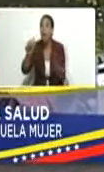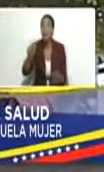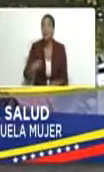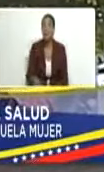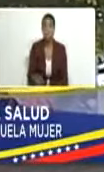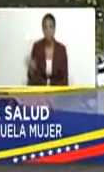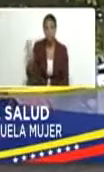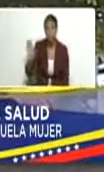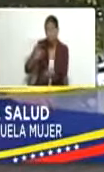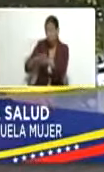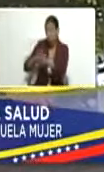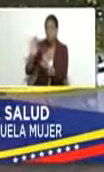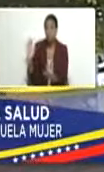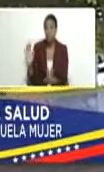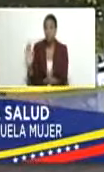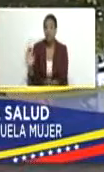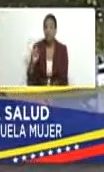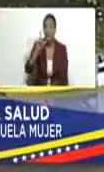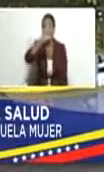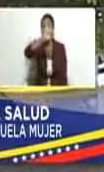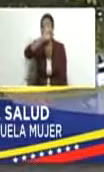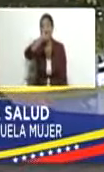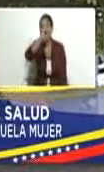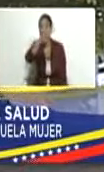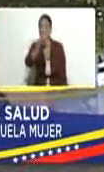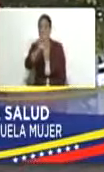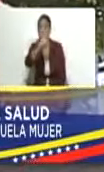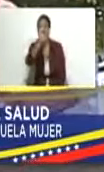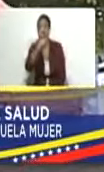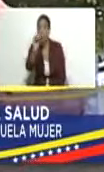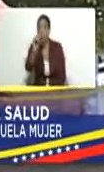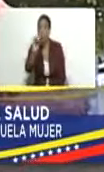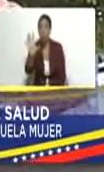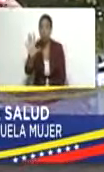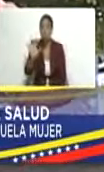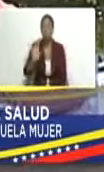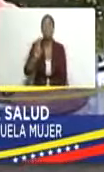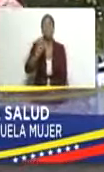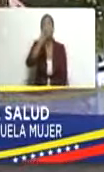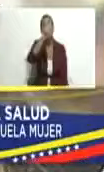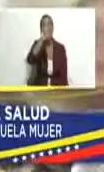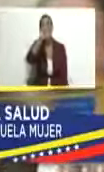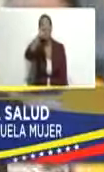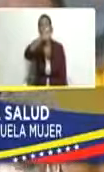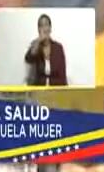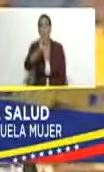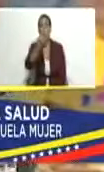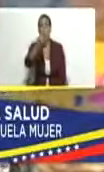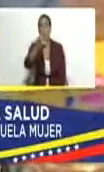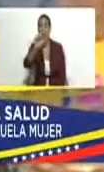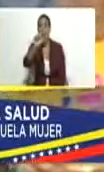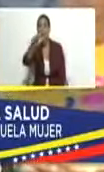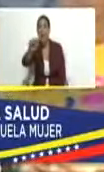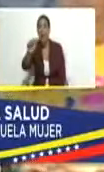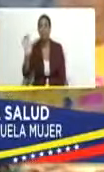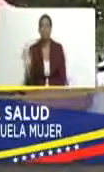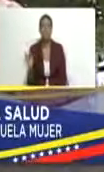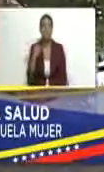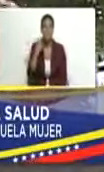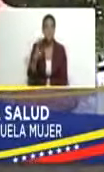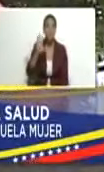Ah, Silvia. ¿Se llama Venezuelo? Se llama Venezuela. Nuestra